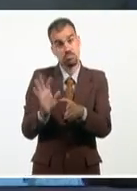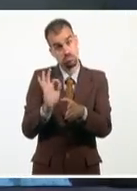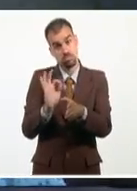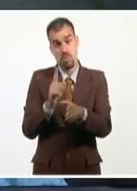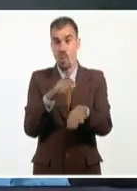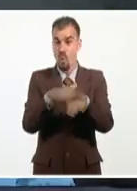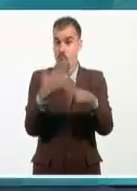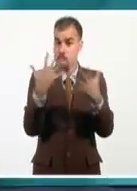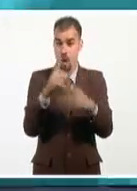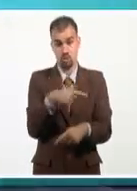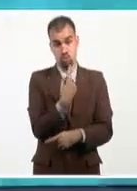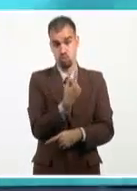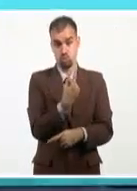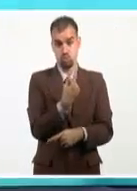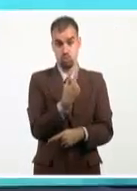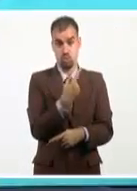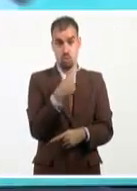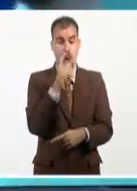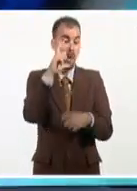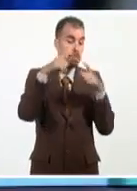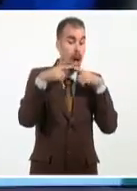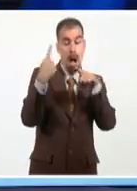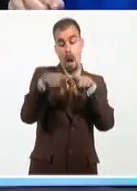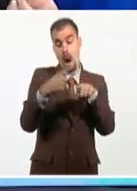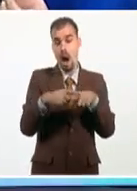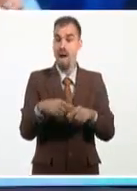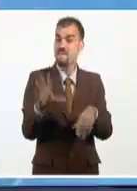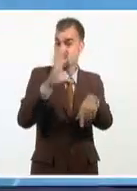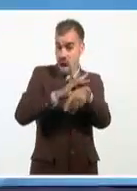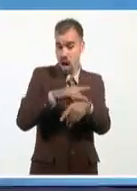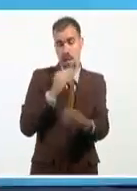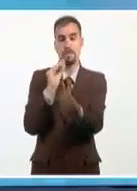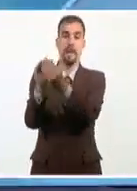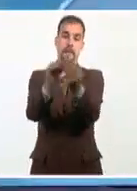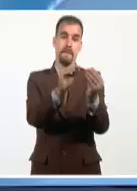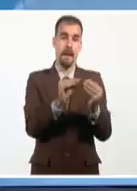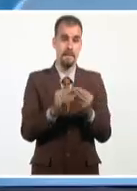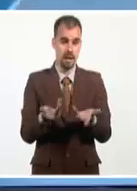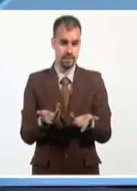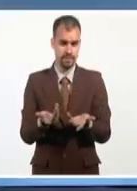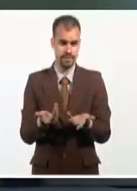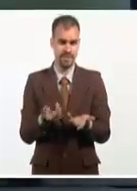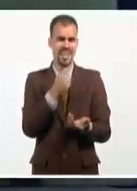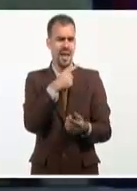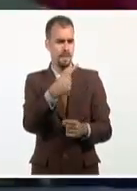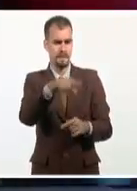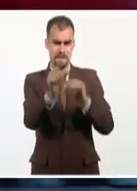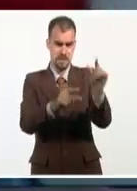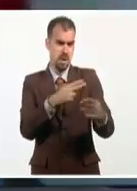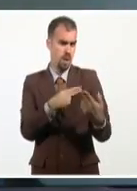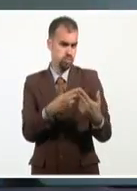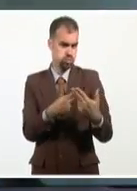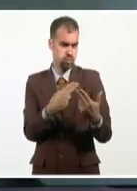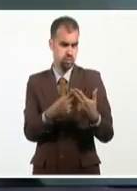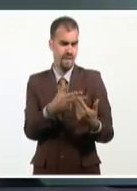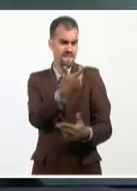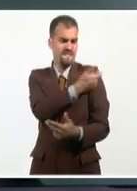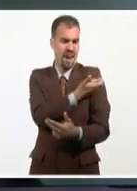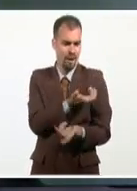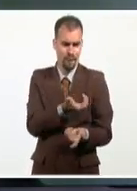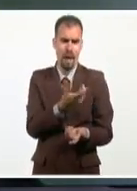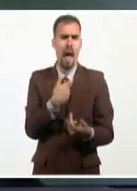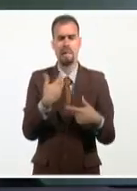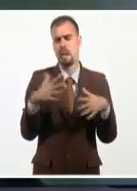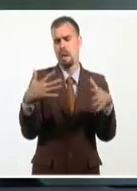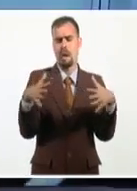la casa. Quienes también bajan la guardia por la desmedida confianza en las vacunas, olvidan que la COVID-19 deja secuelas, muchas de